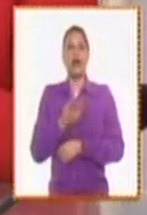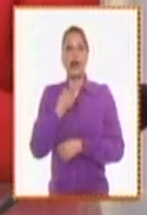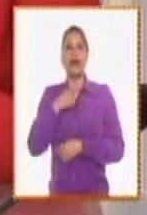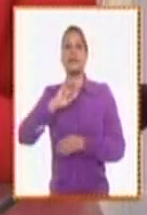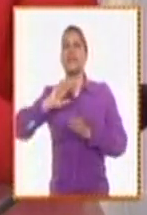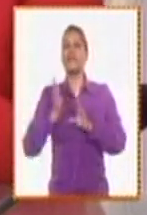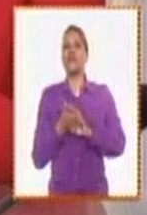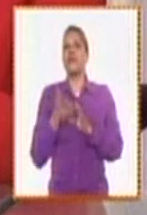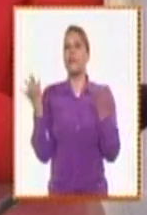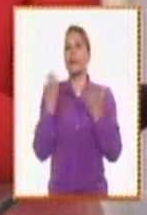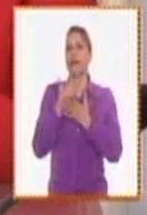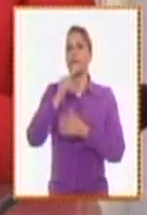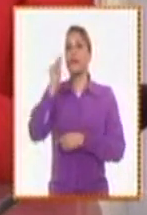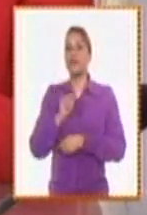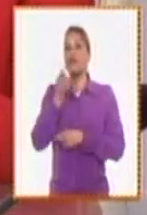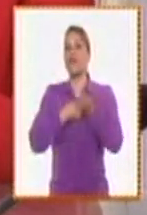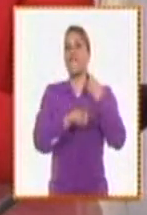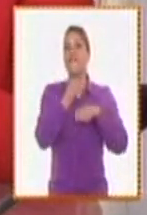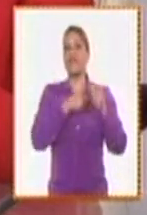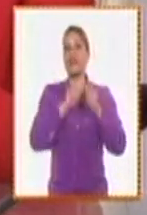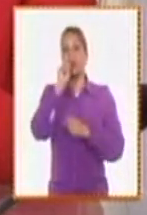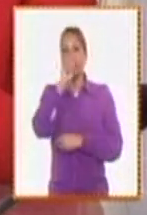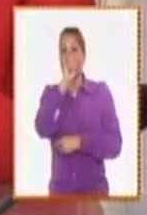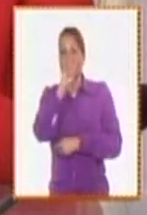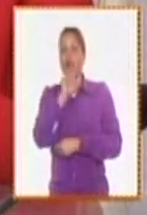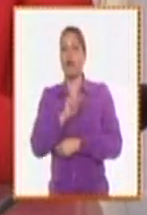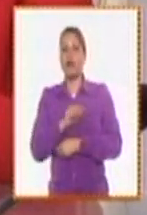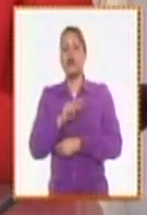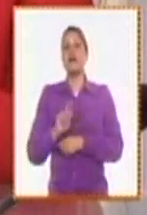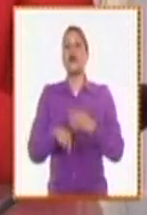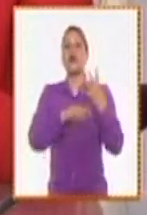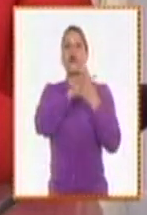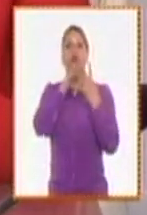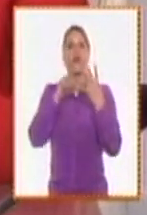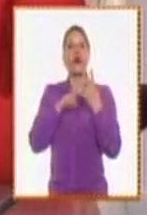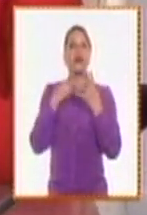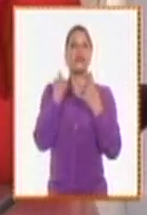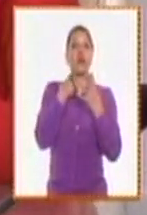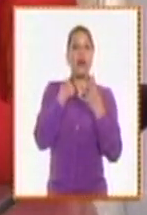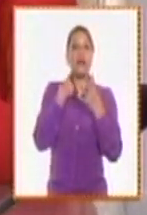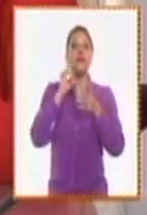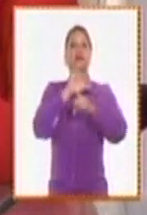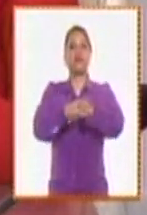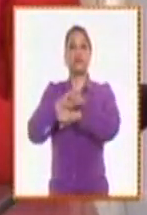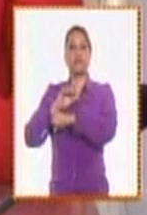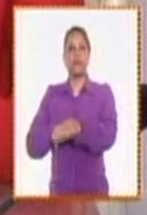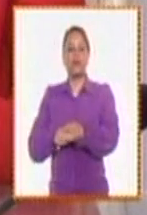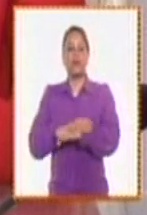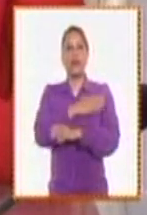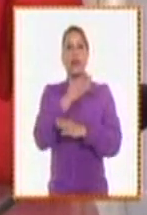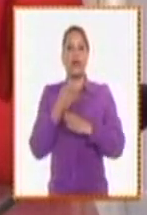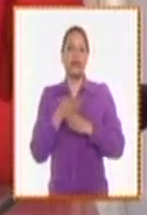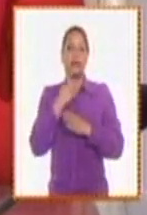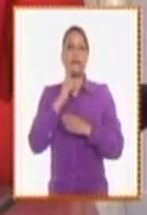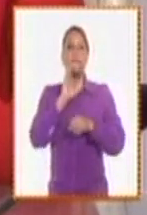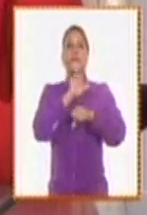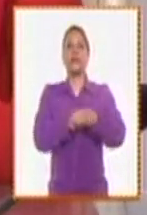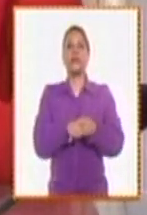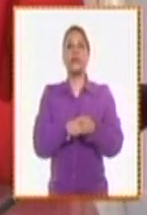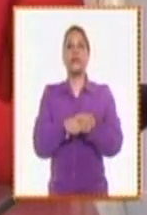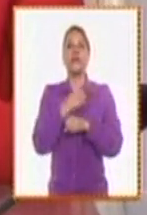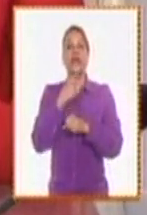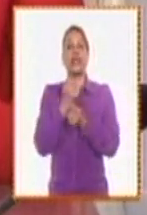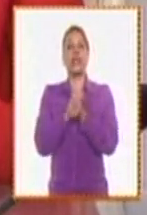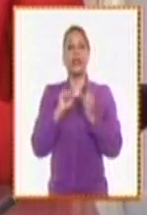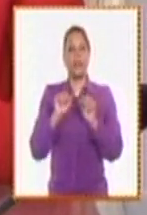los traficantes en el Código Penal discurren desde los 4 años hasta los 30 años de privación de libertad, la prisión perpetua de libertad